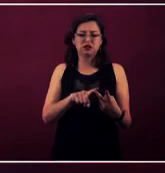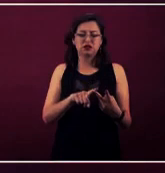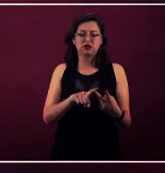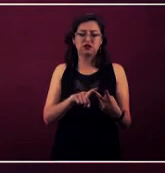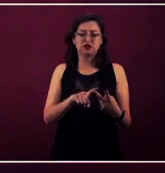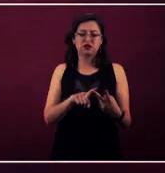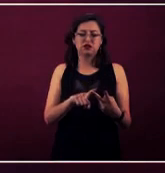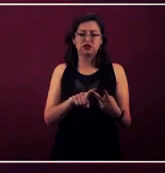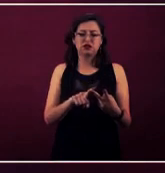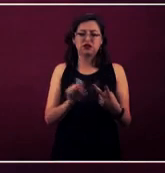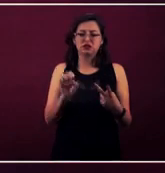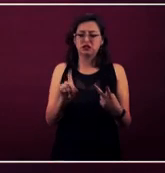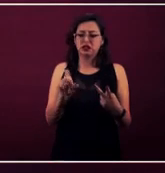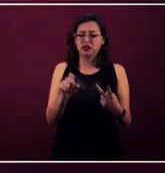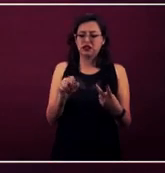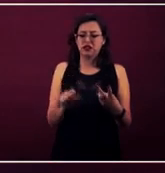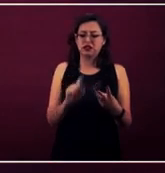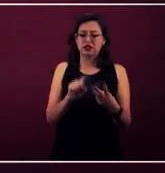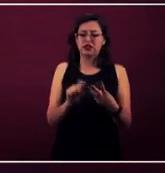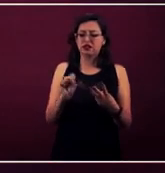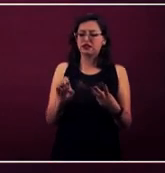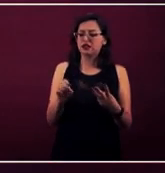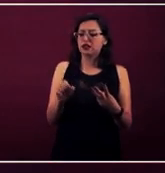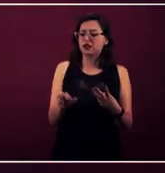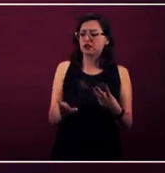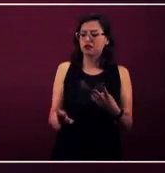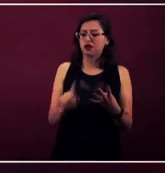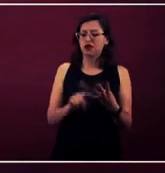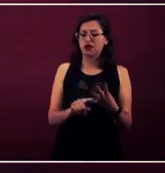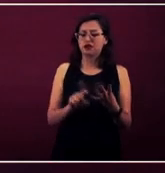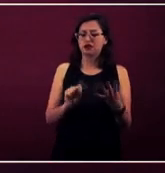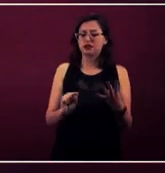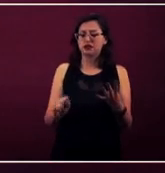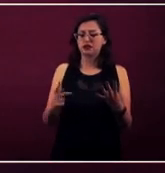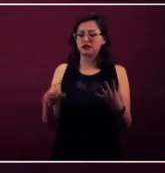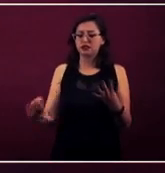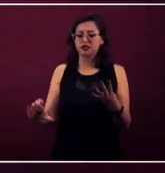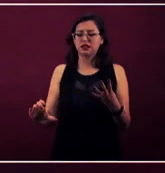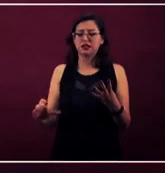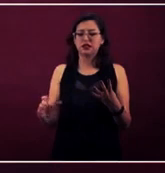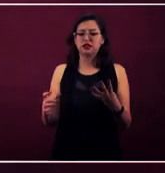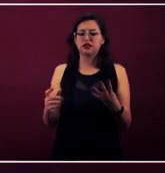de la Defensa, de Marina, de Seguridad Nacional,